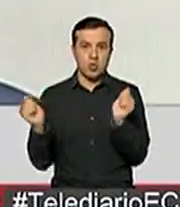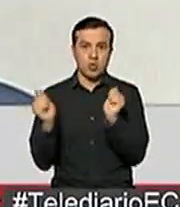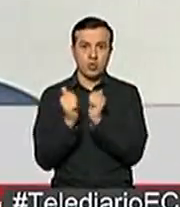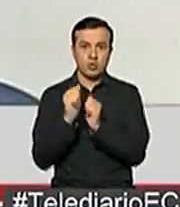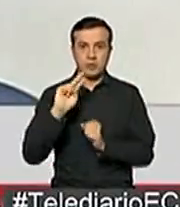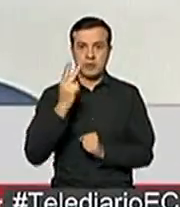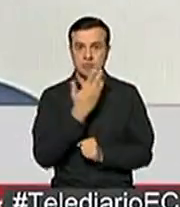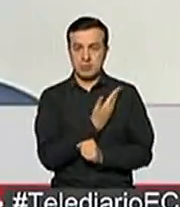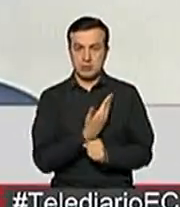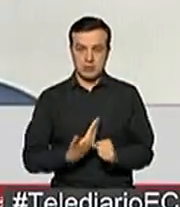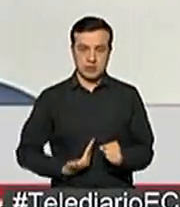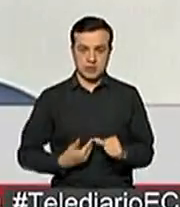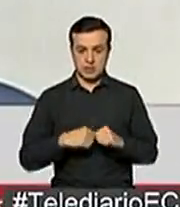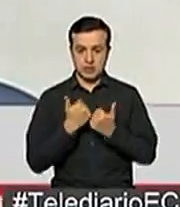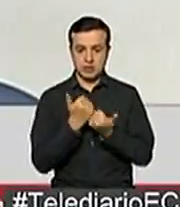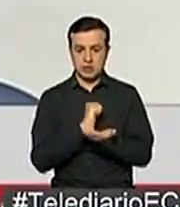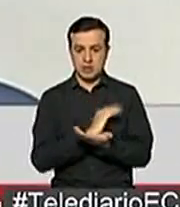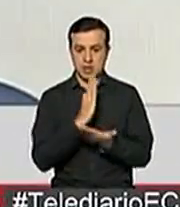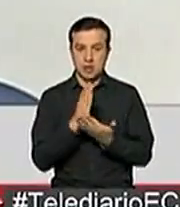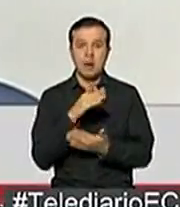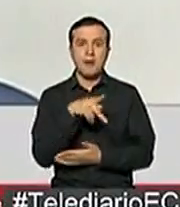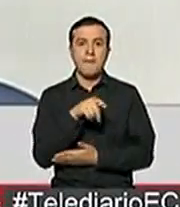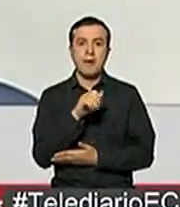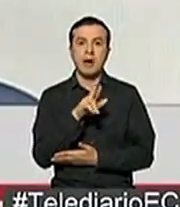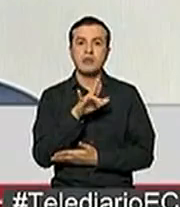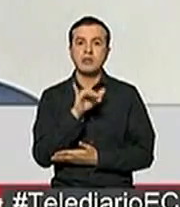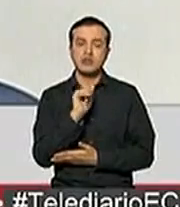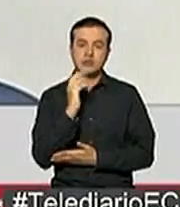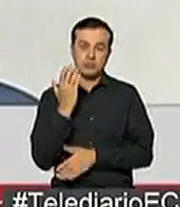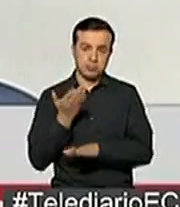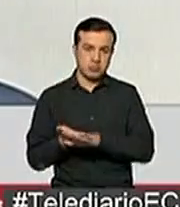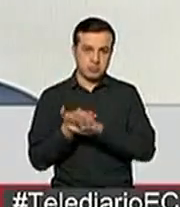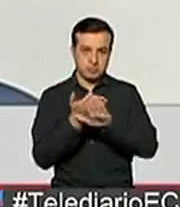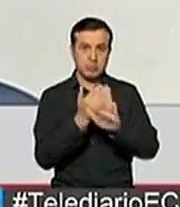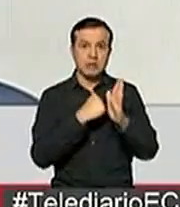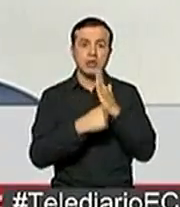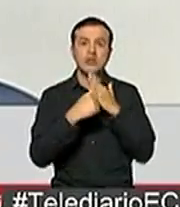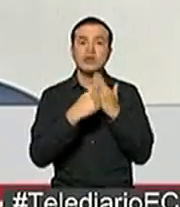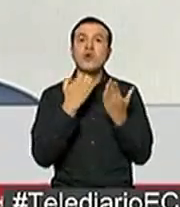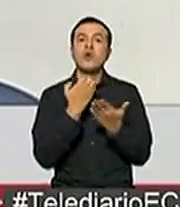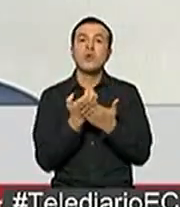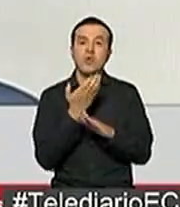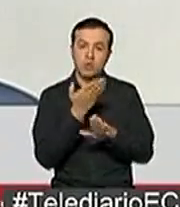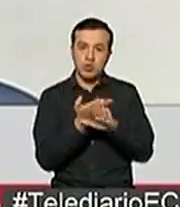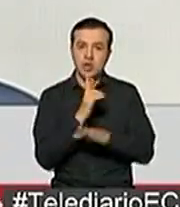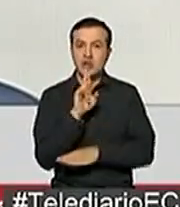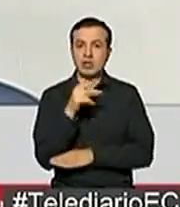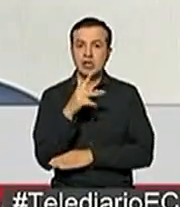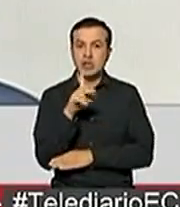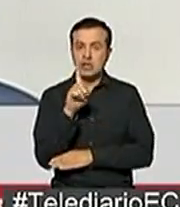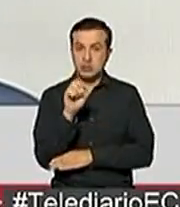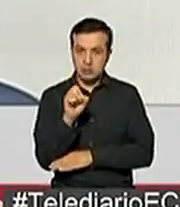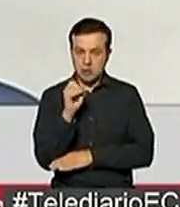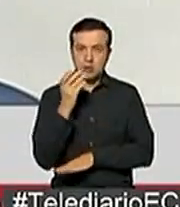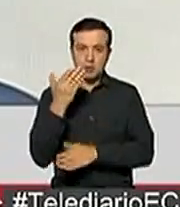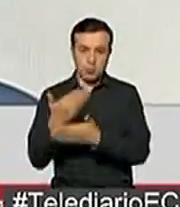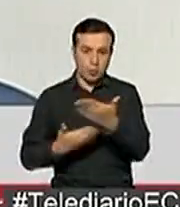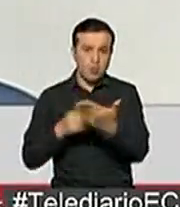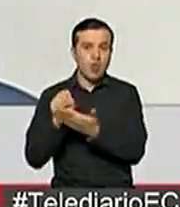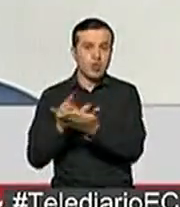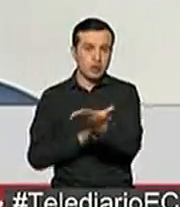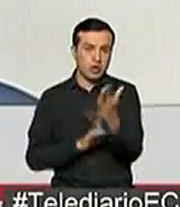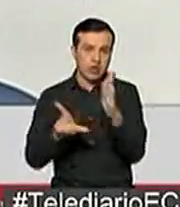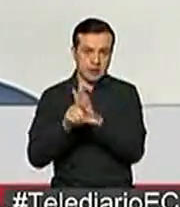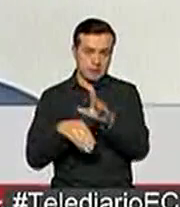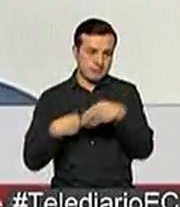vicepresidente de la asamblea patricio donoso reciban de manos del ministro de economía y finanzas richard martínez dicho proyecto